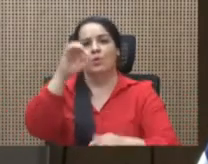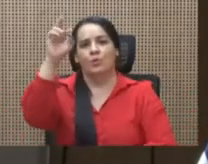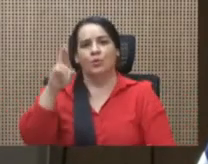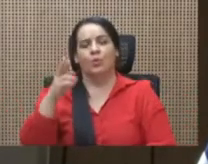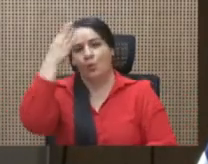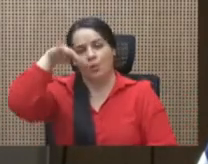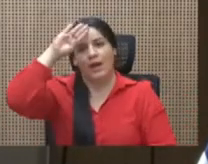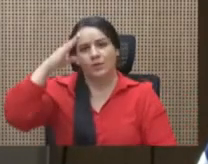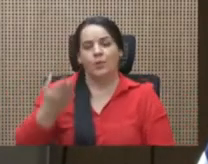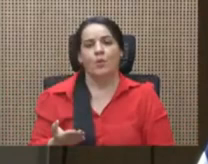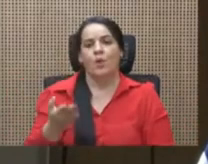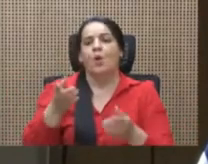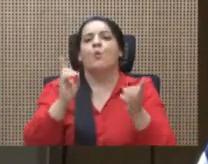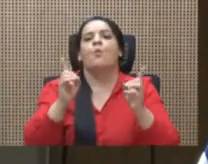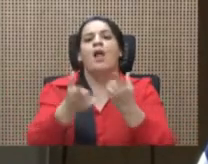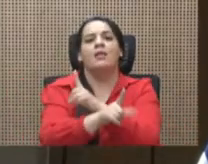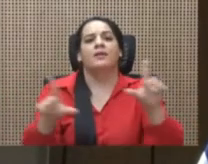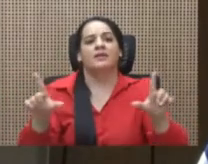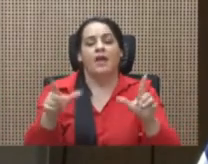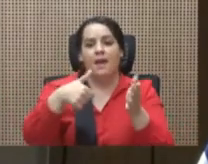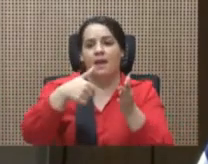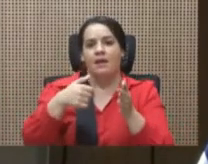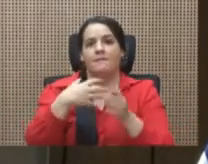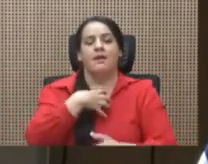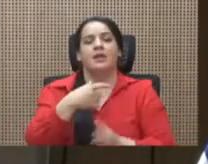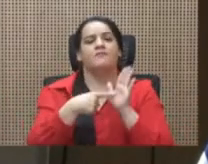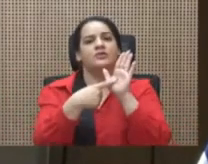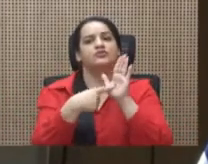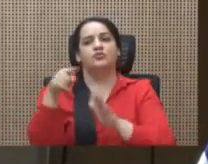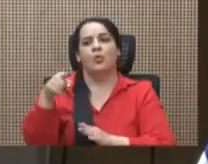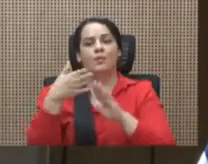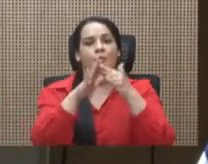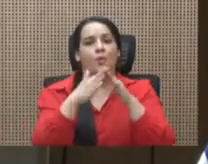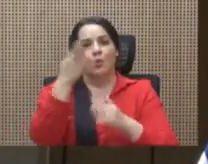el pueblo cubano para definir cuál es el régimen de gobierno que quieren tener?